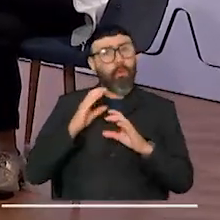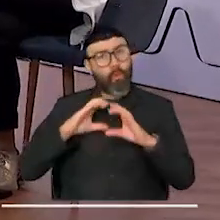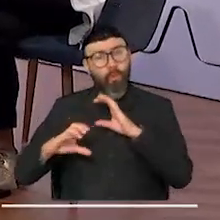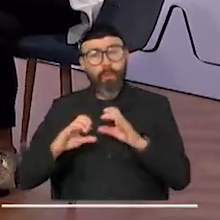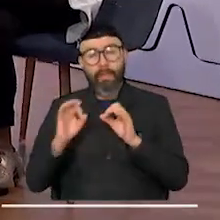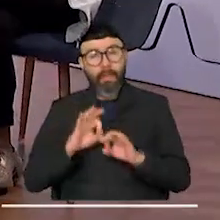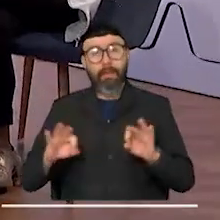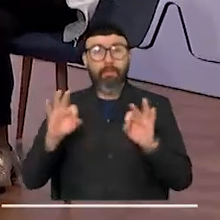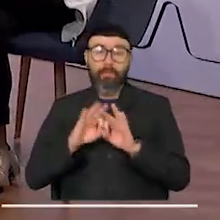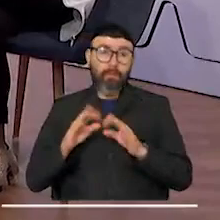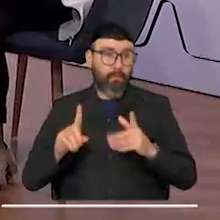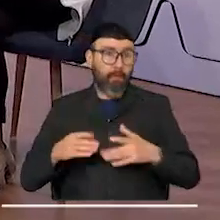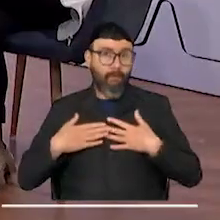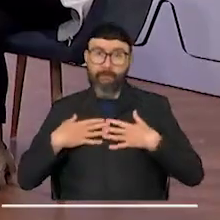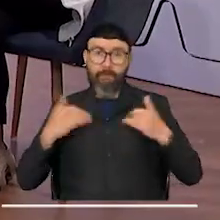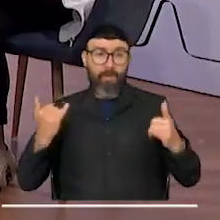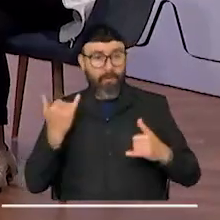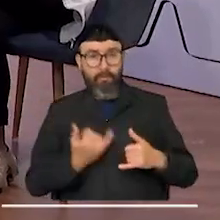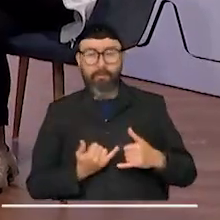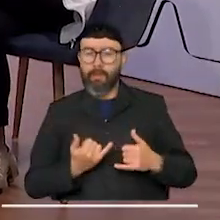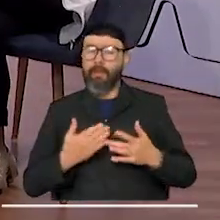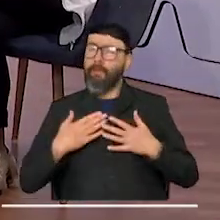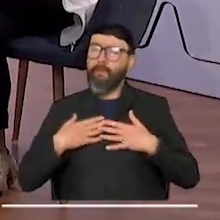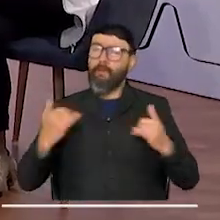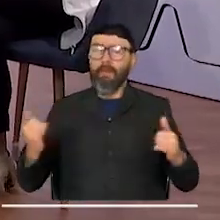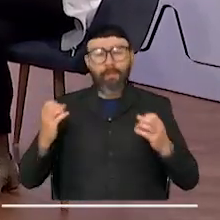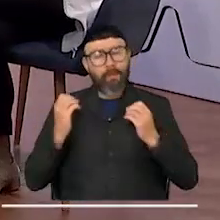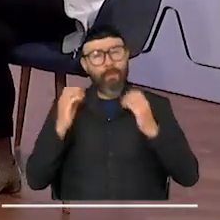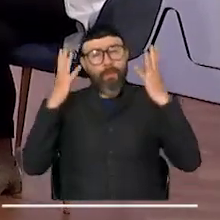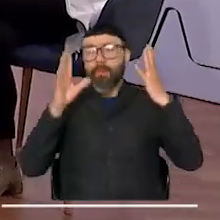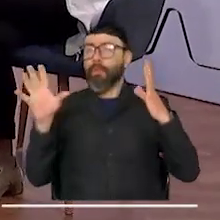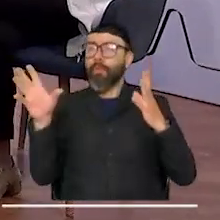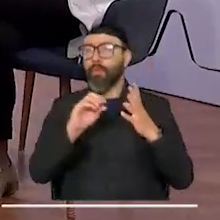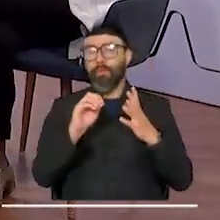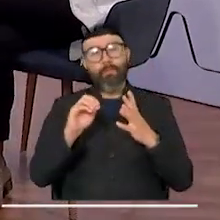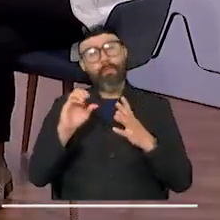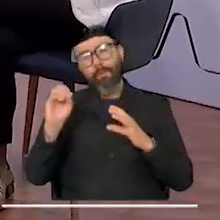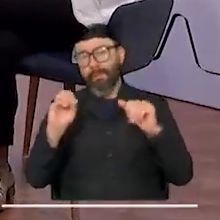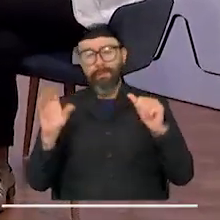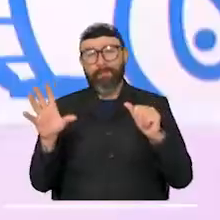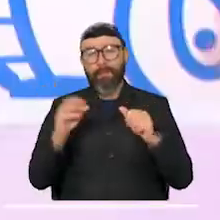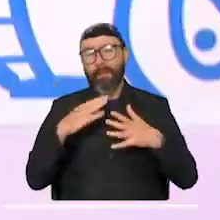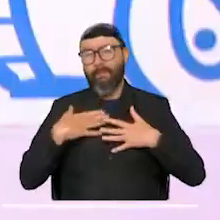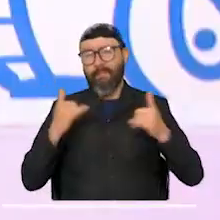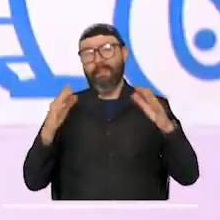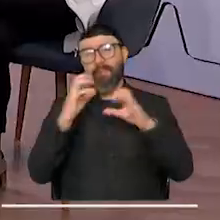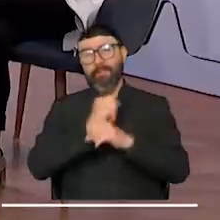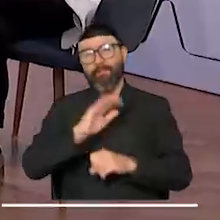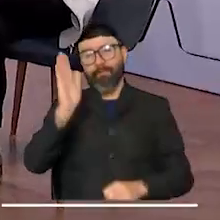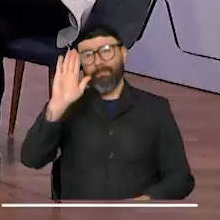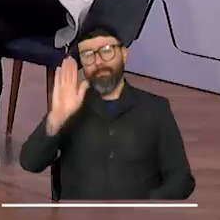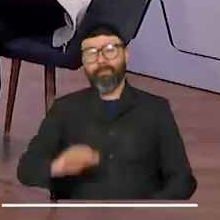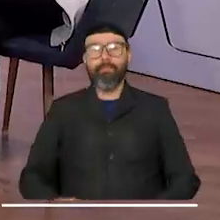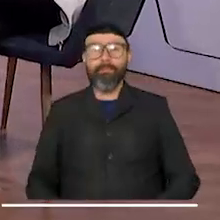y que disfruten feliz orgasmo a todas y a todos una feliz noche chao